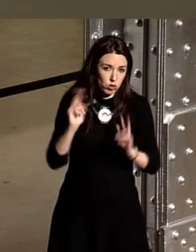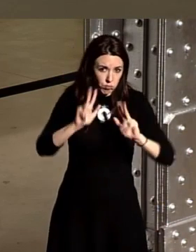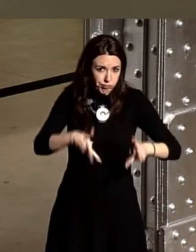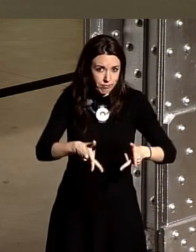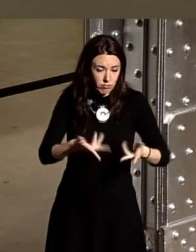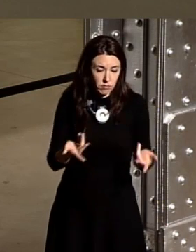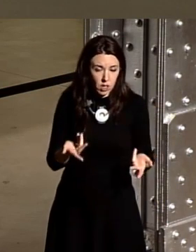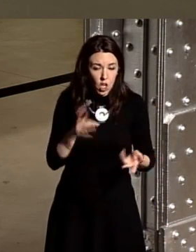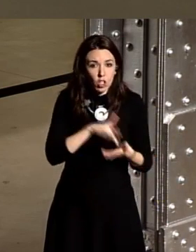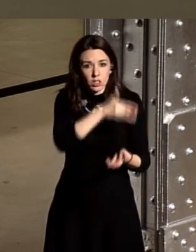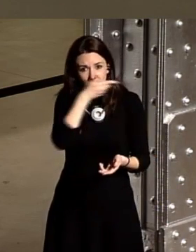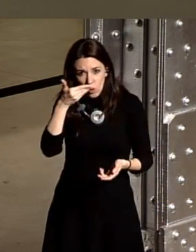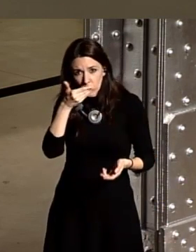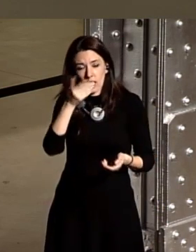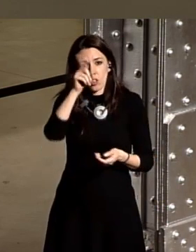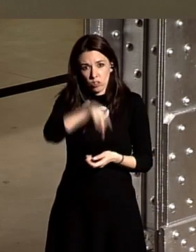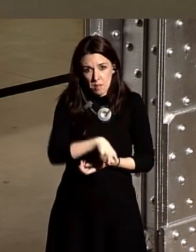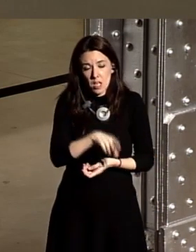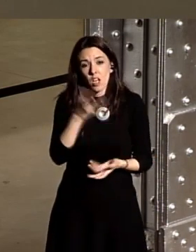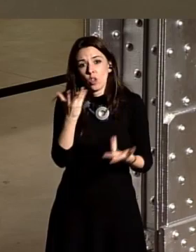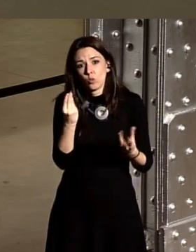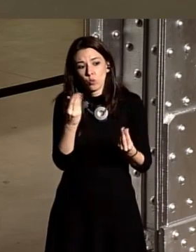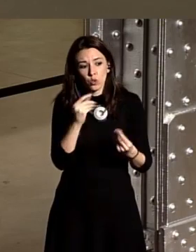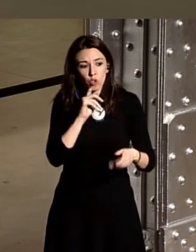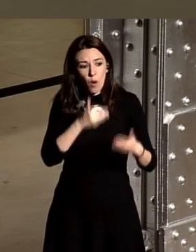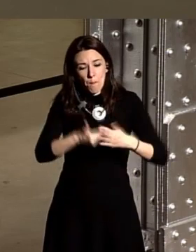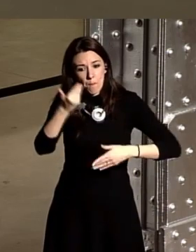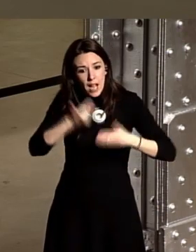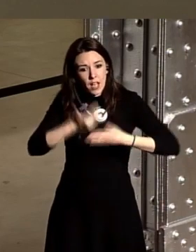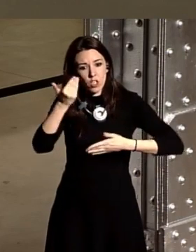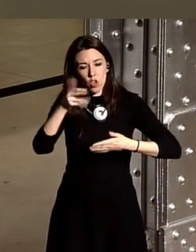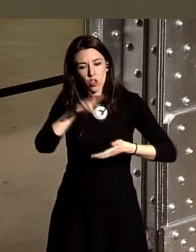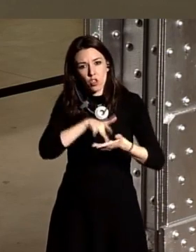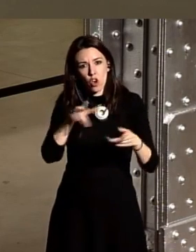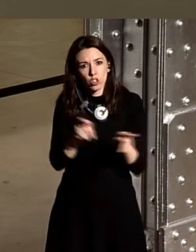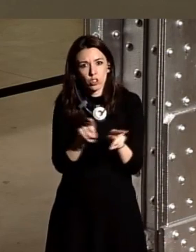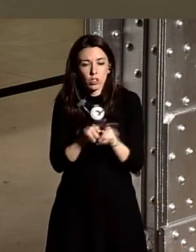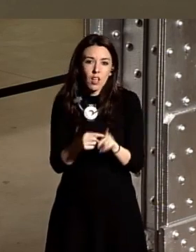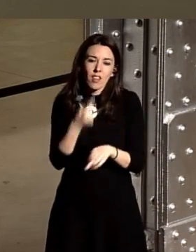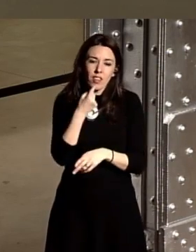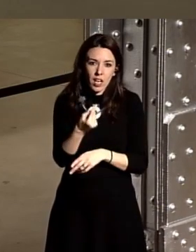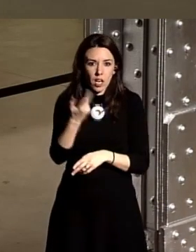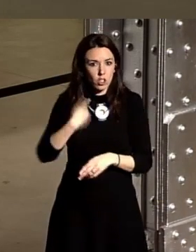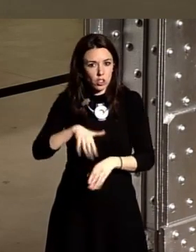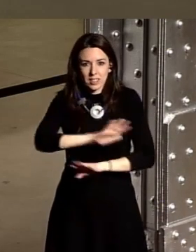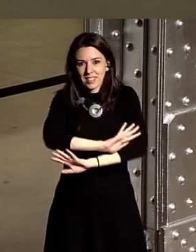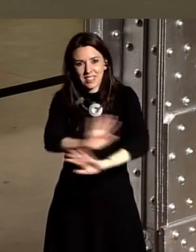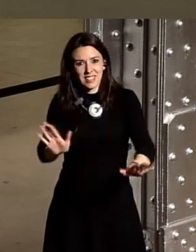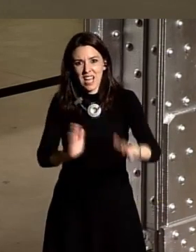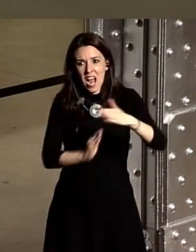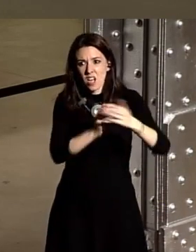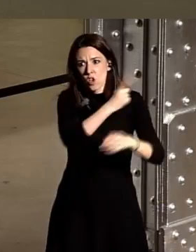les secuestraron. Y muchos de los periódicos dijeron que ya no mandamos a